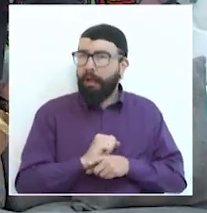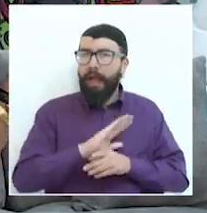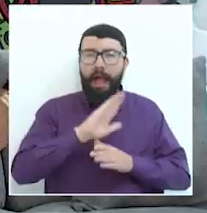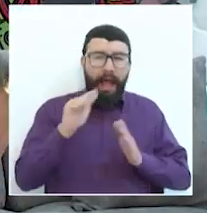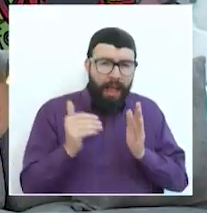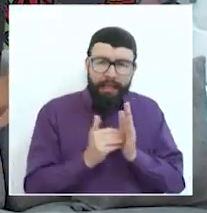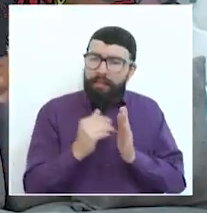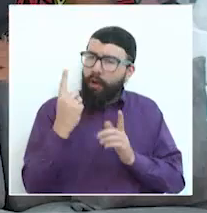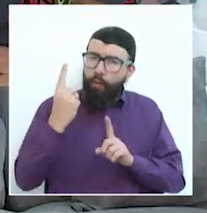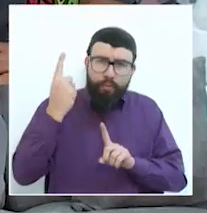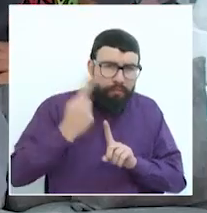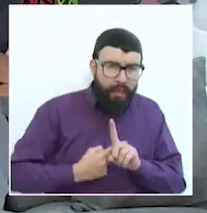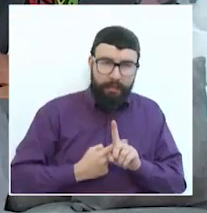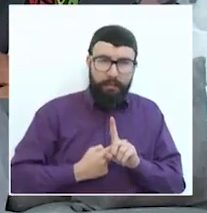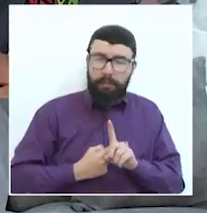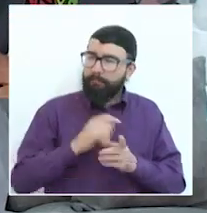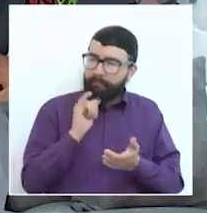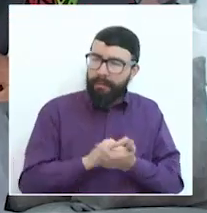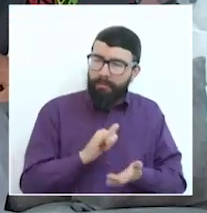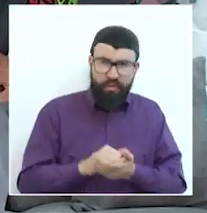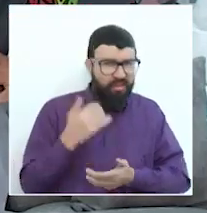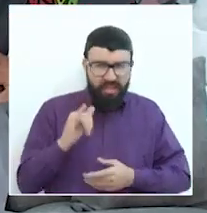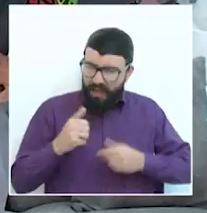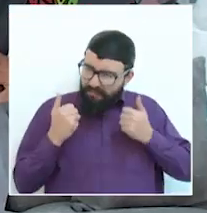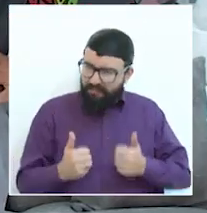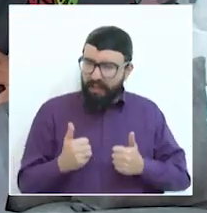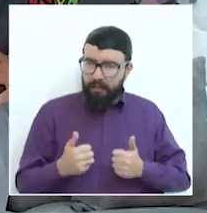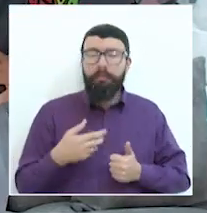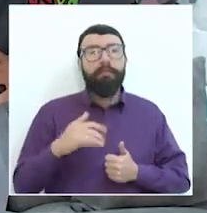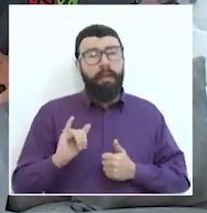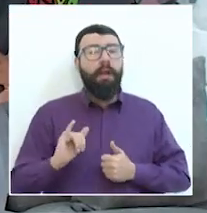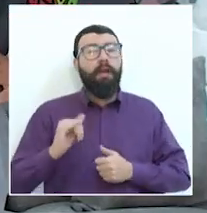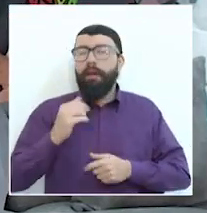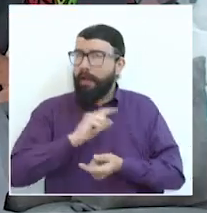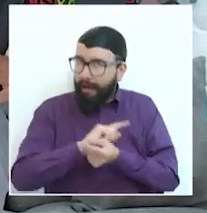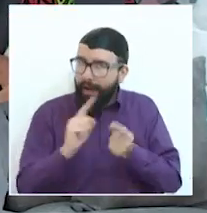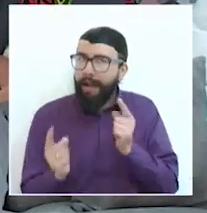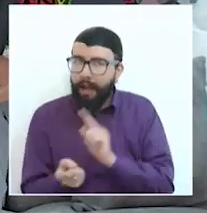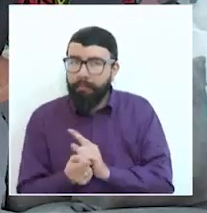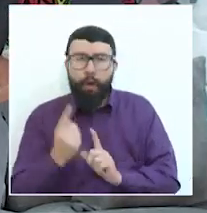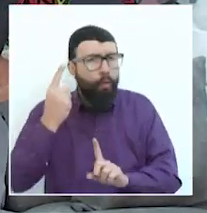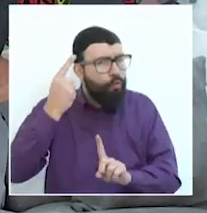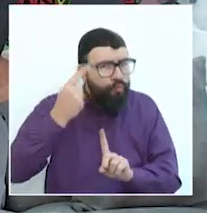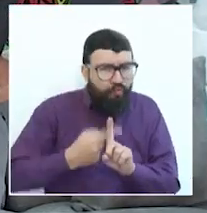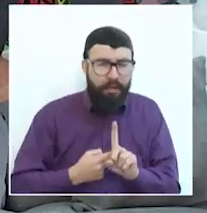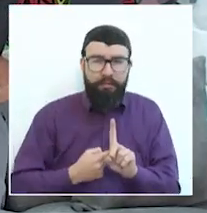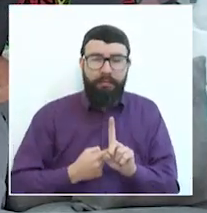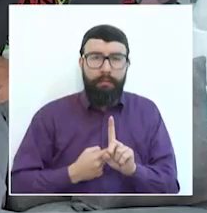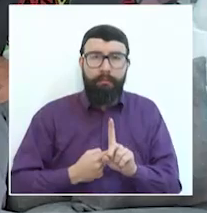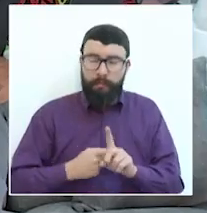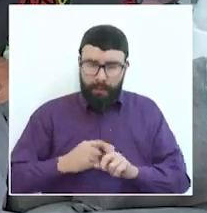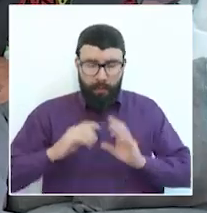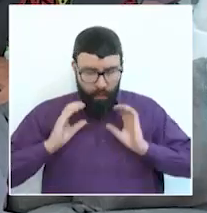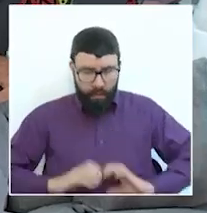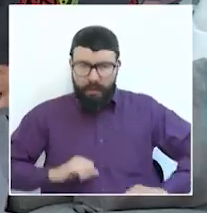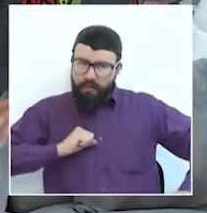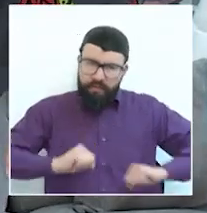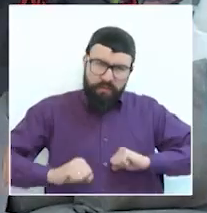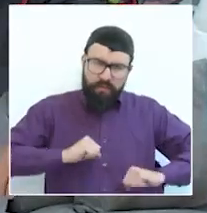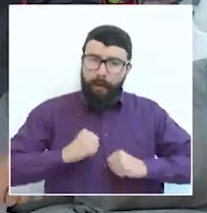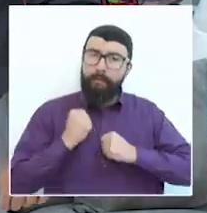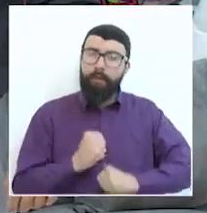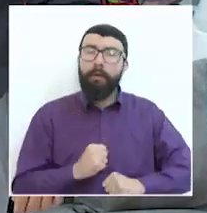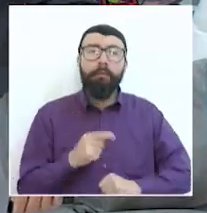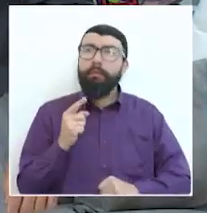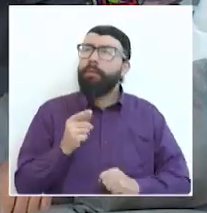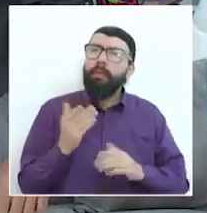los dominemos, no los cambiamos. Así acostumbramos al cuerpo al movimiento y hacemos esa etapa de fortalecimiento. Los tres